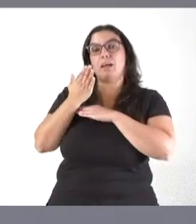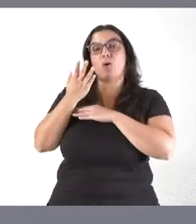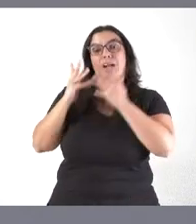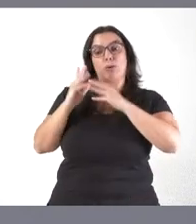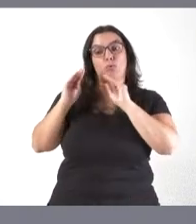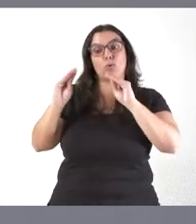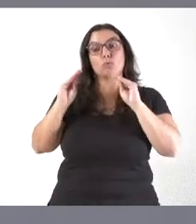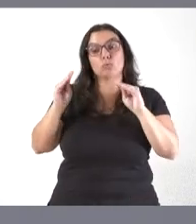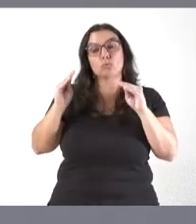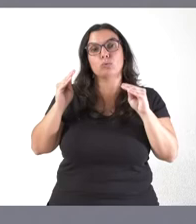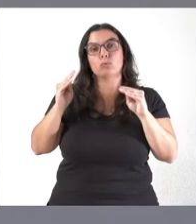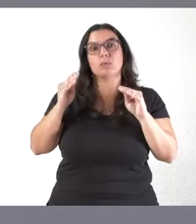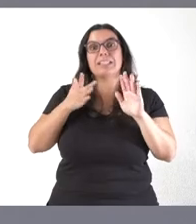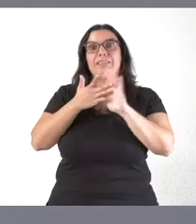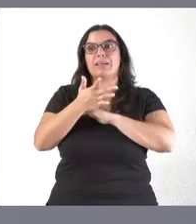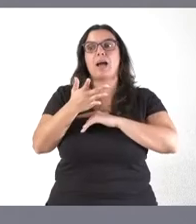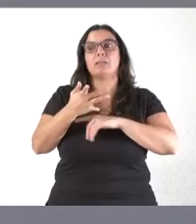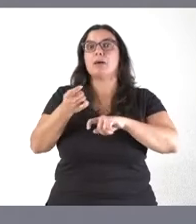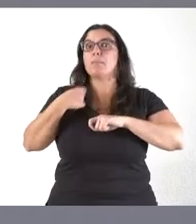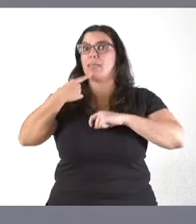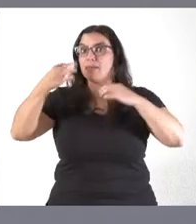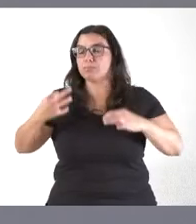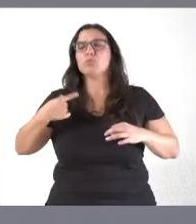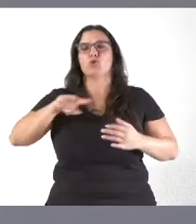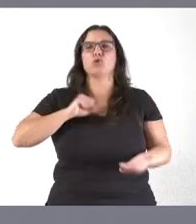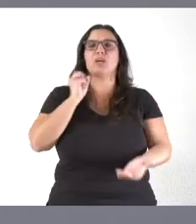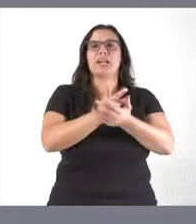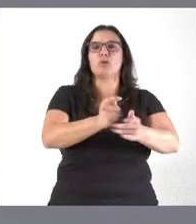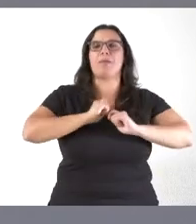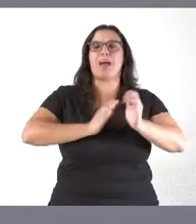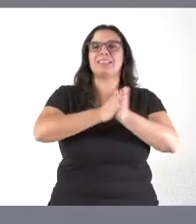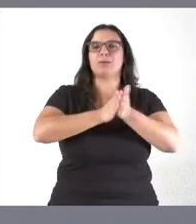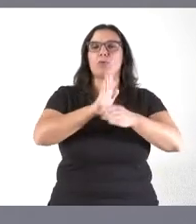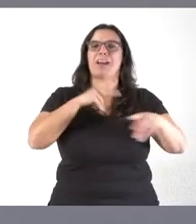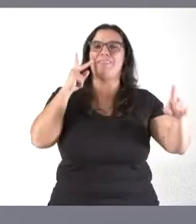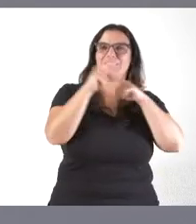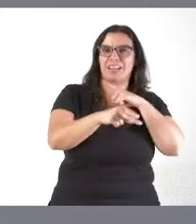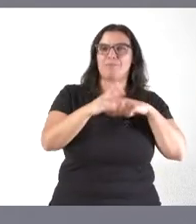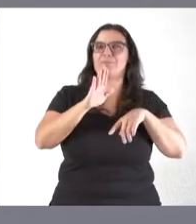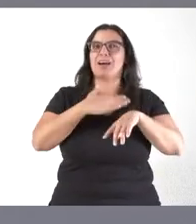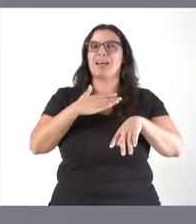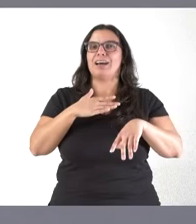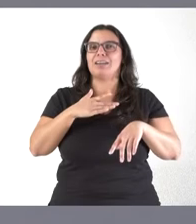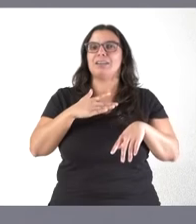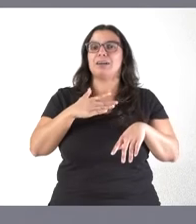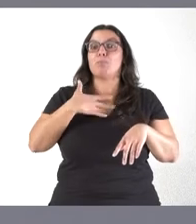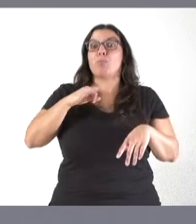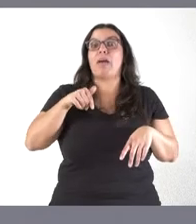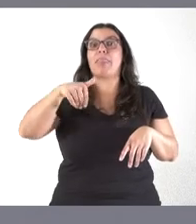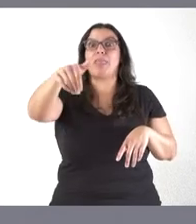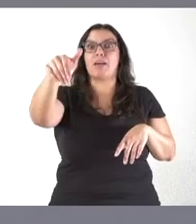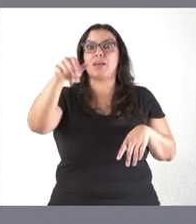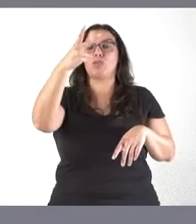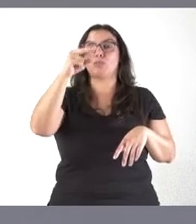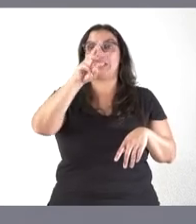ante nosotros a nuestro juicio es un desafío y un estímulo para que haya una proyección de lo que podría ser el año